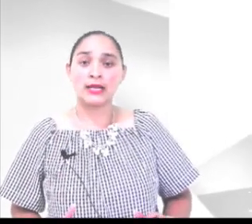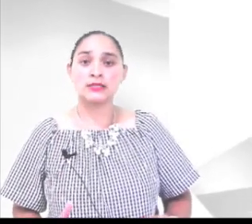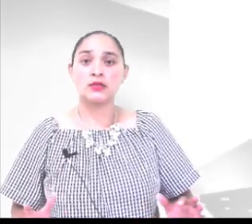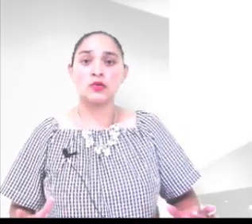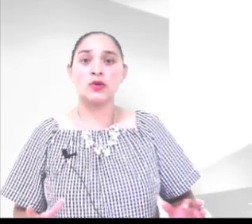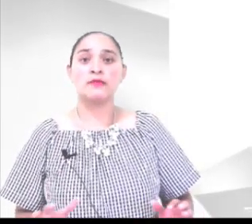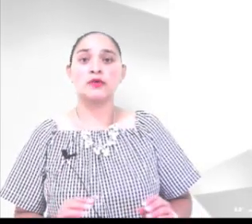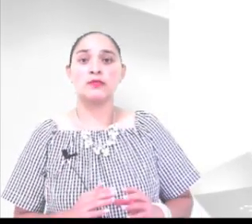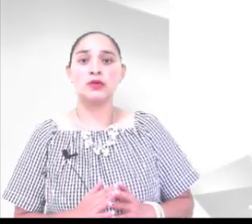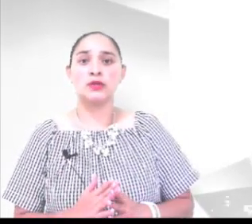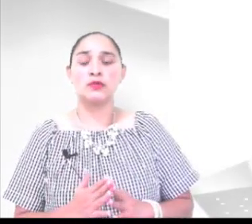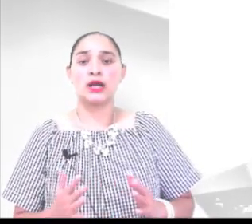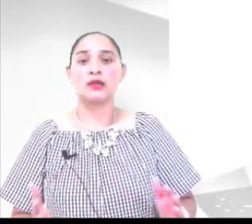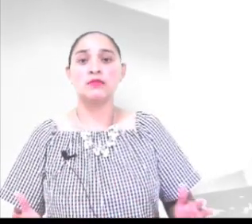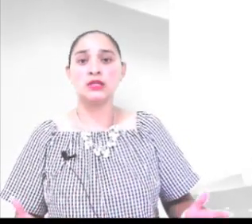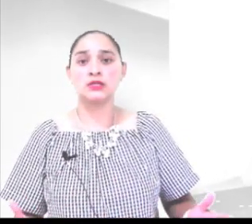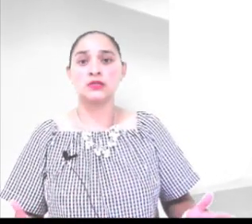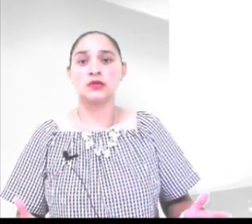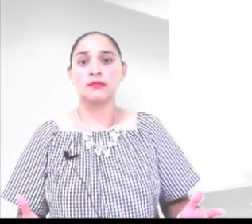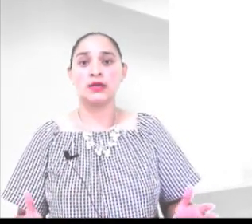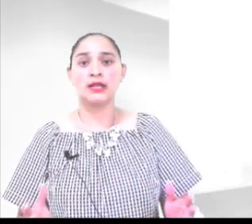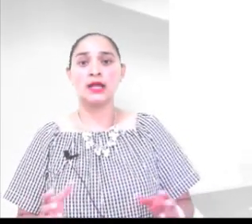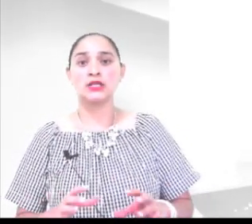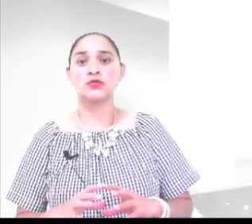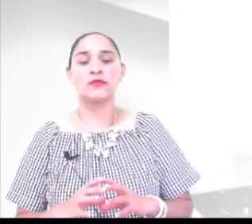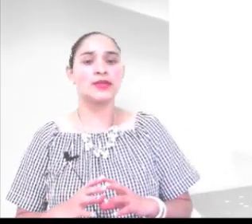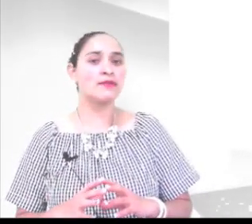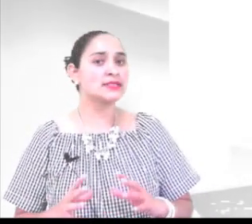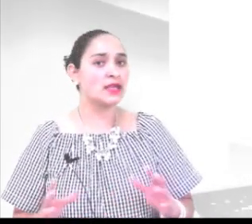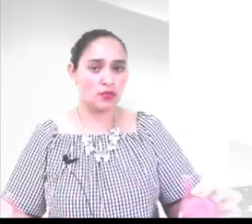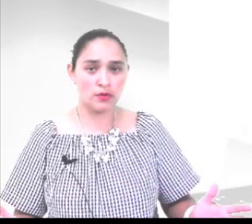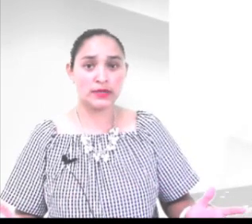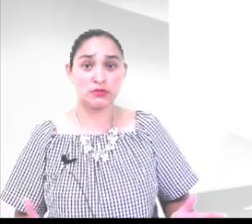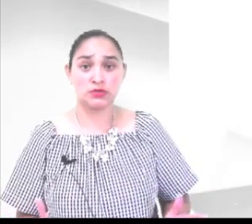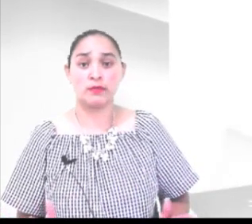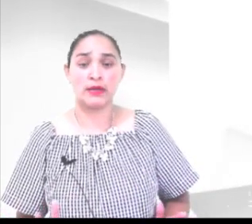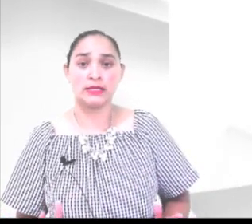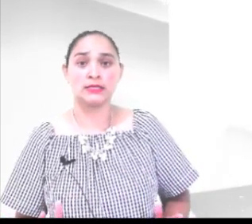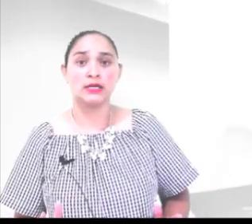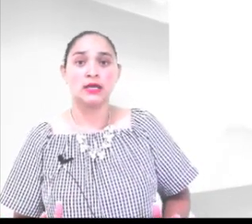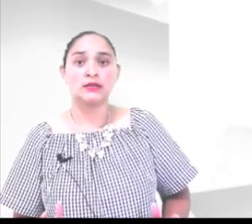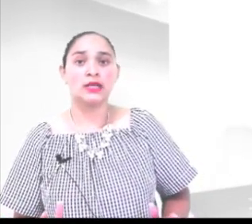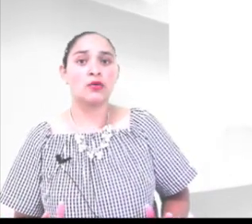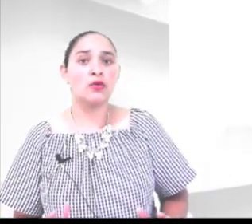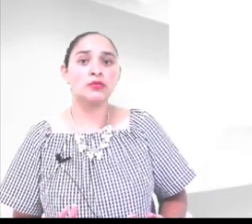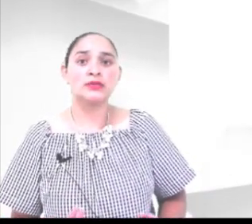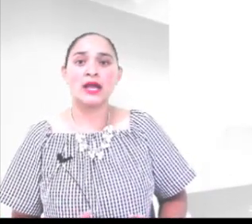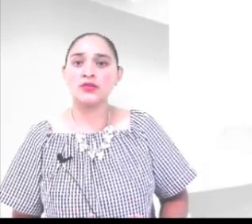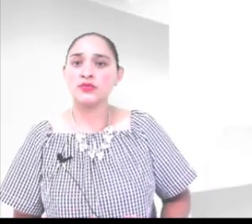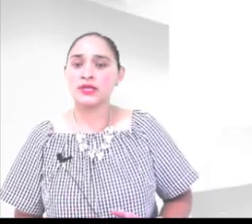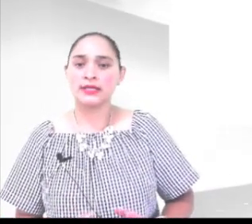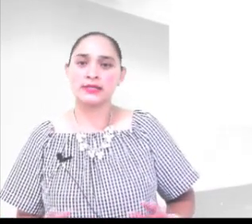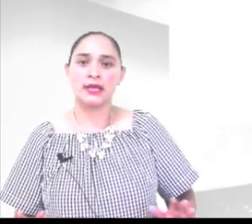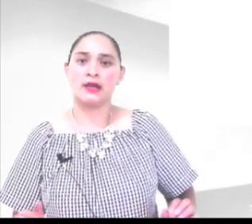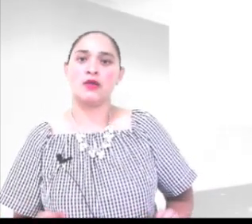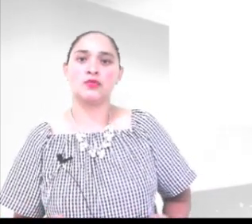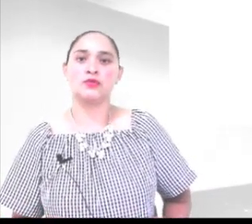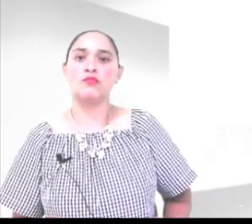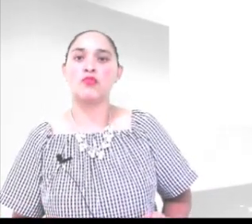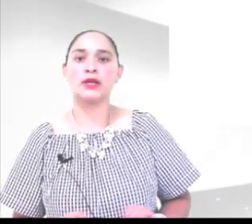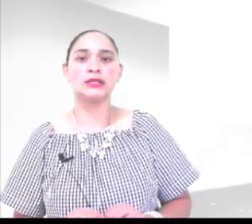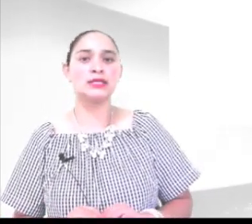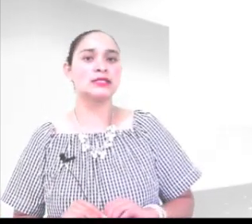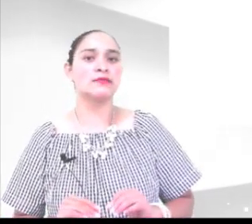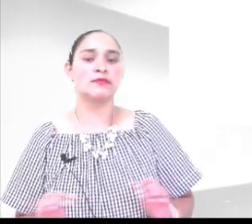1998, acá se dio el fenómeno del huracán Mitch, ¿verdad? Esto fue devastador para nuestro país. Dejó daños